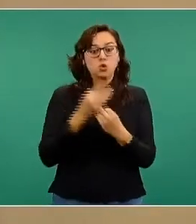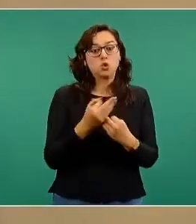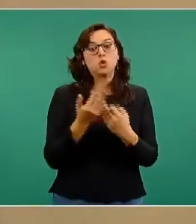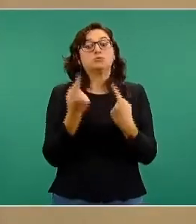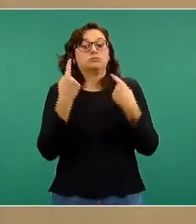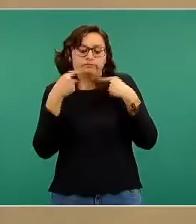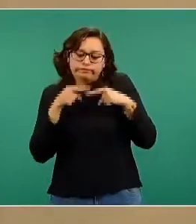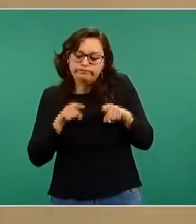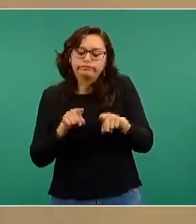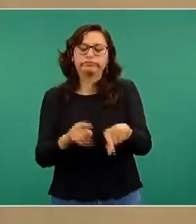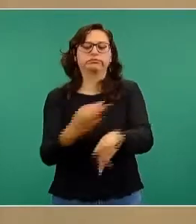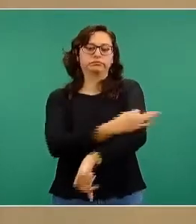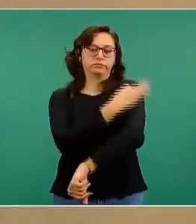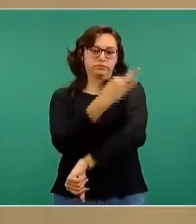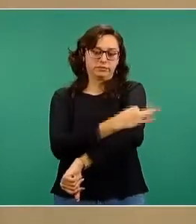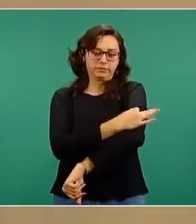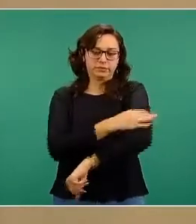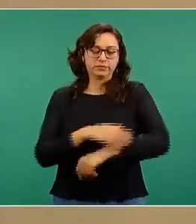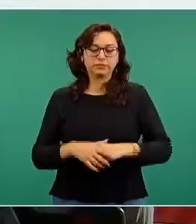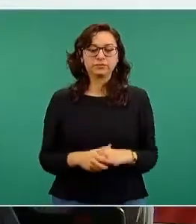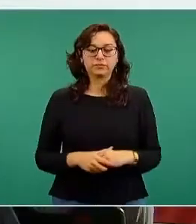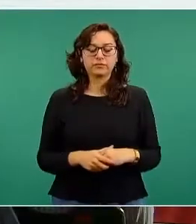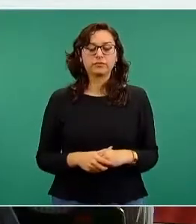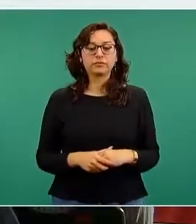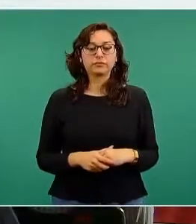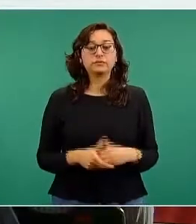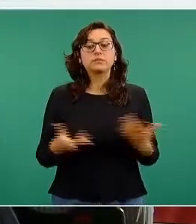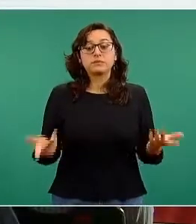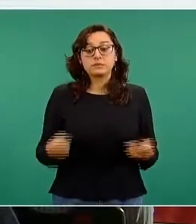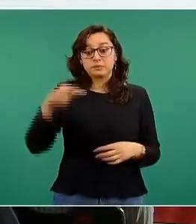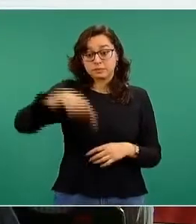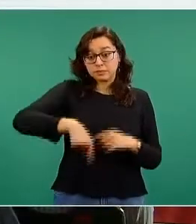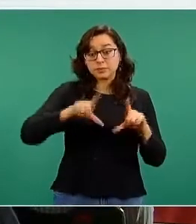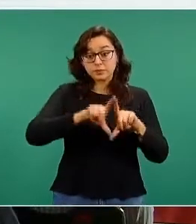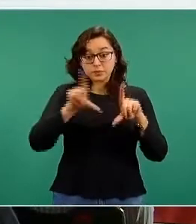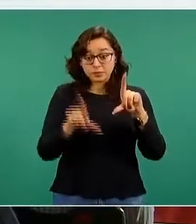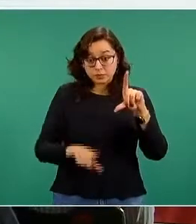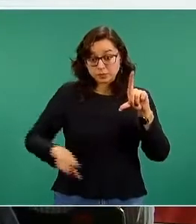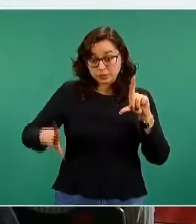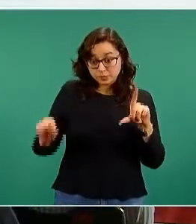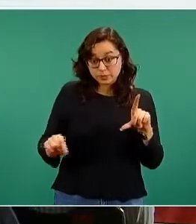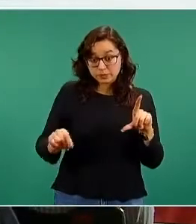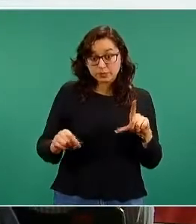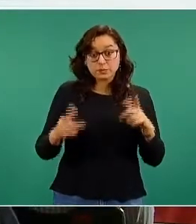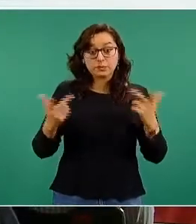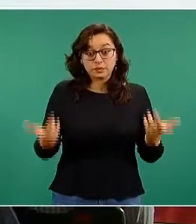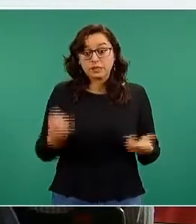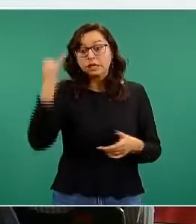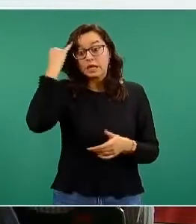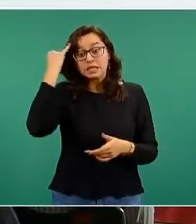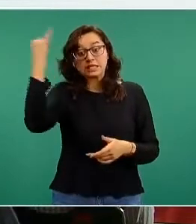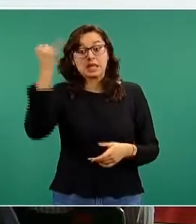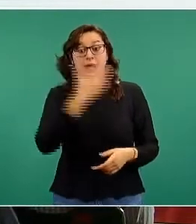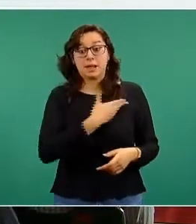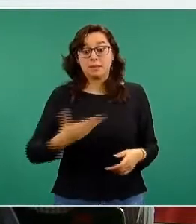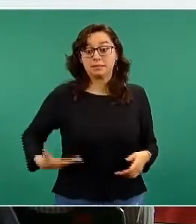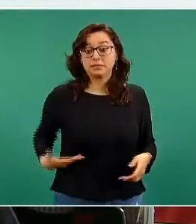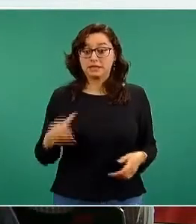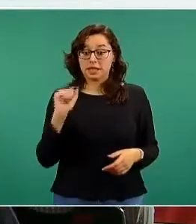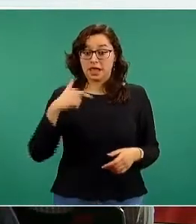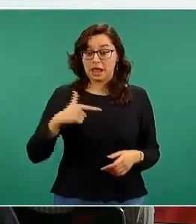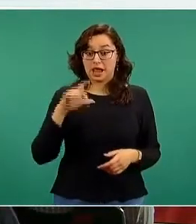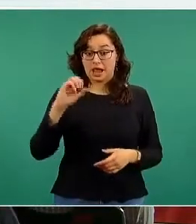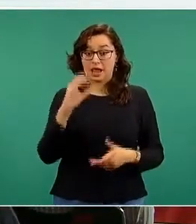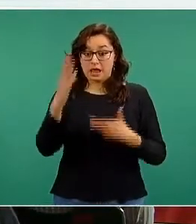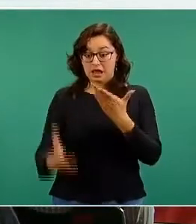empiecen a lograr vacunar. Como México, específicamente México, por iniciativa del presidente López Obrador, en